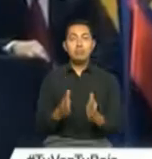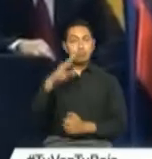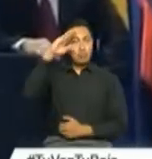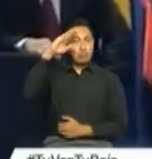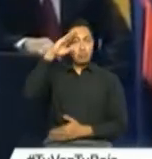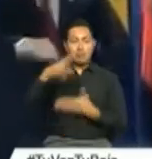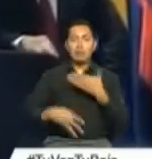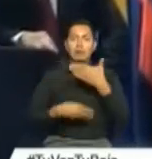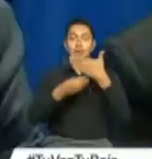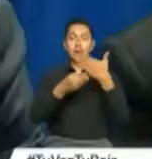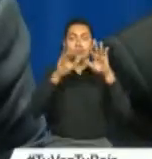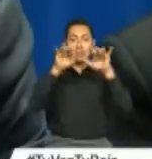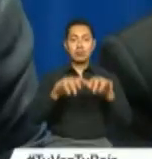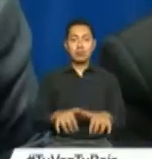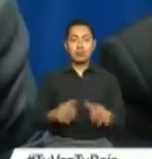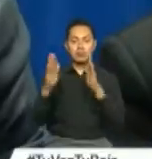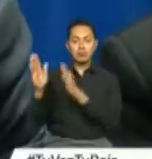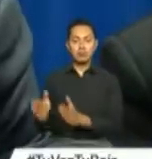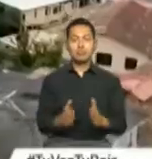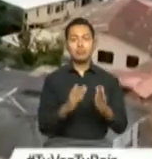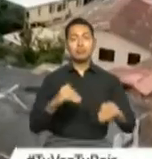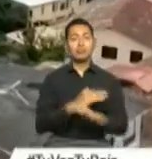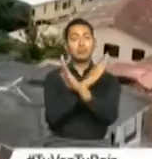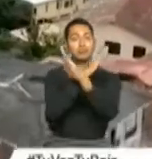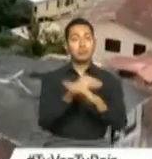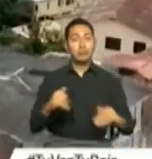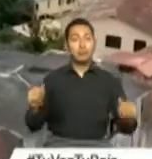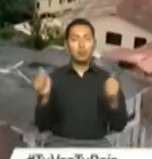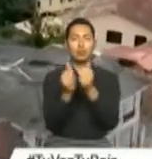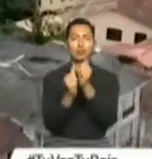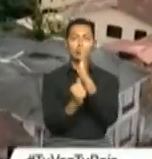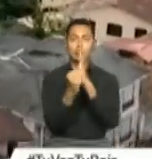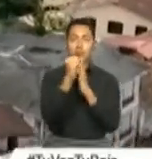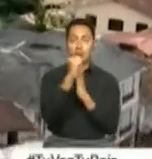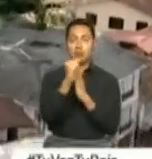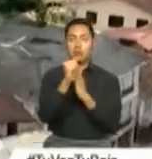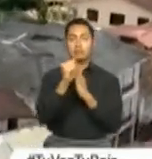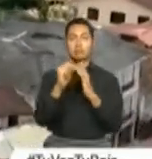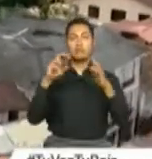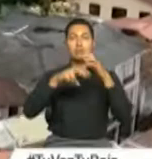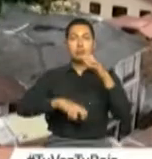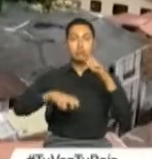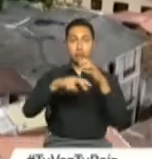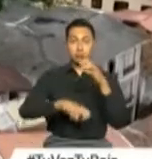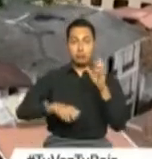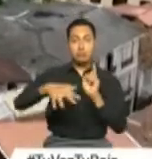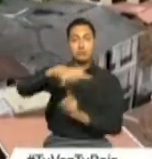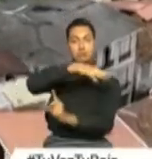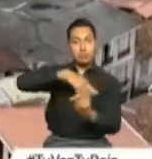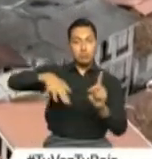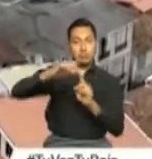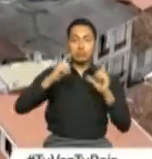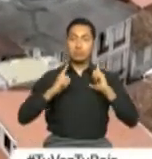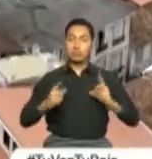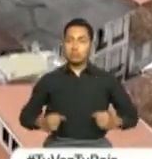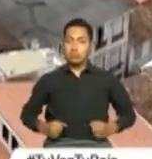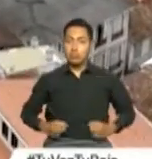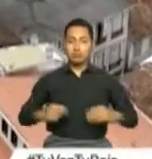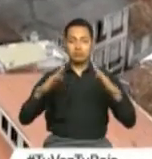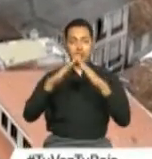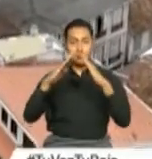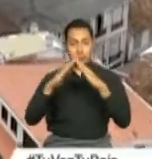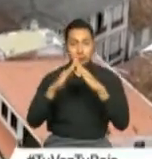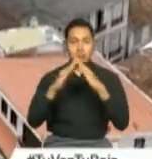secretario nacional de Planificación y Desarrollo y los ministros de Minería, Ambiente, Salud Pública, Desarrollo Urbano y Vivienda, de Industrias